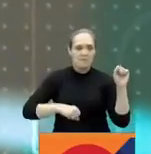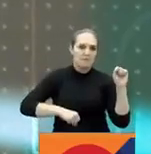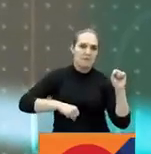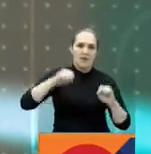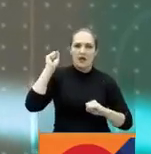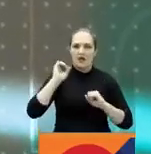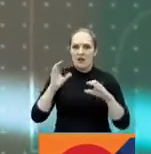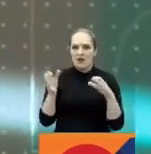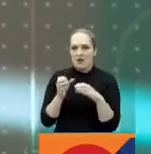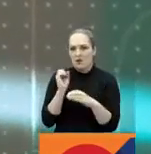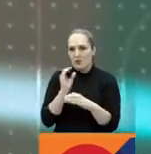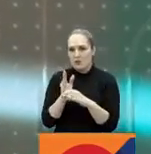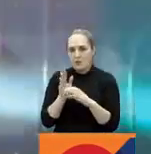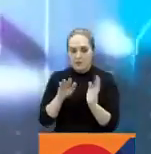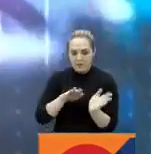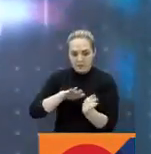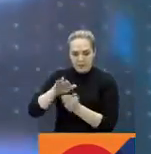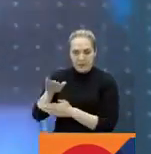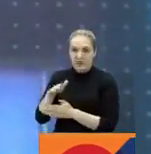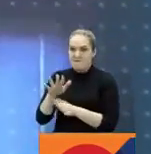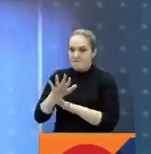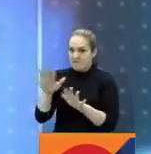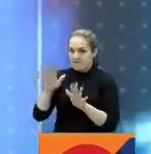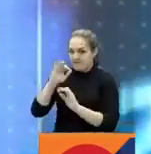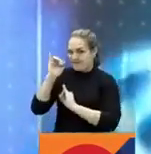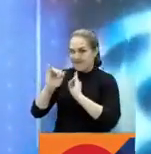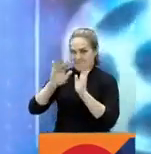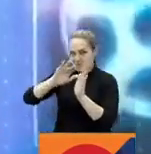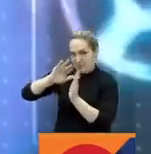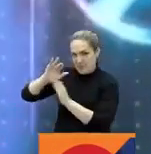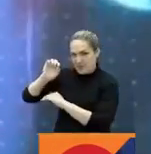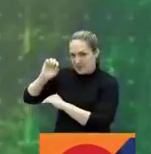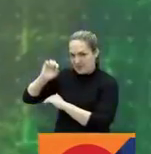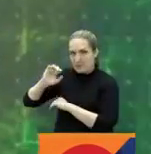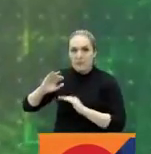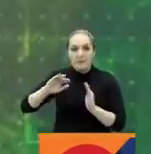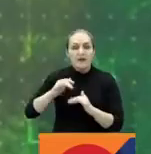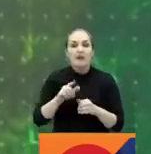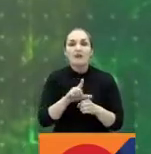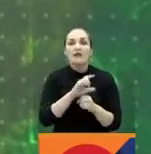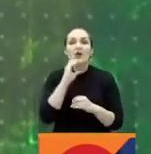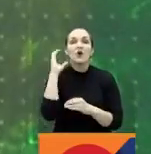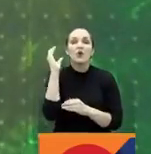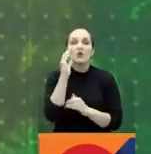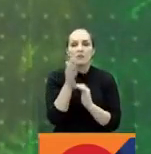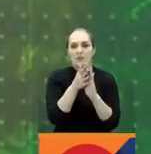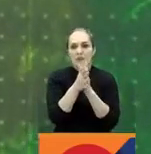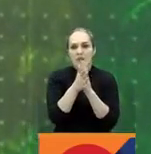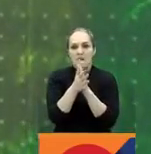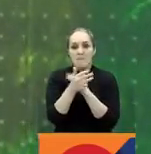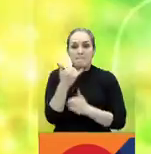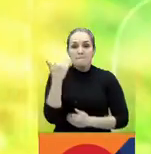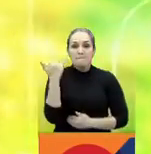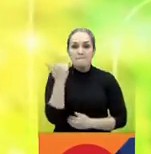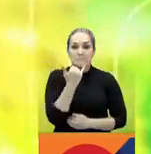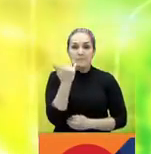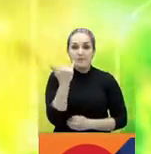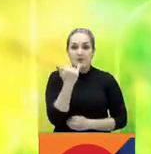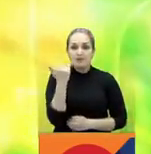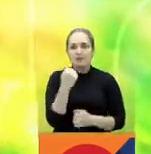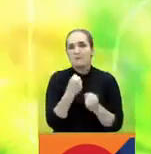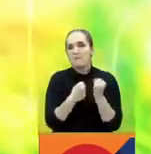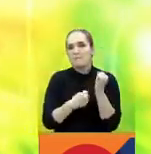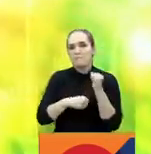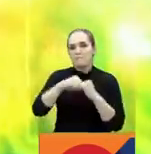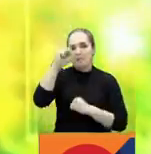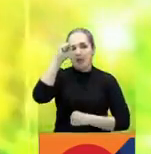su equipo. Y dejamos el fútbol internacional por un momento y hablamos de la Liga Colombiana, porque Millonarios logró una victoria, al